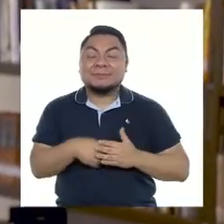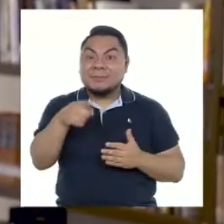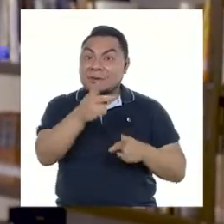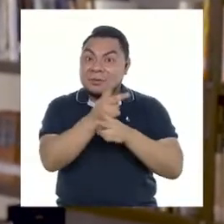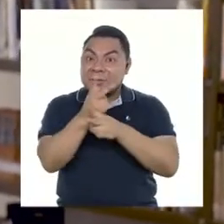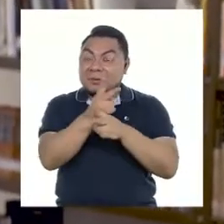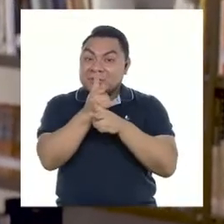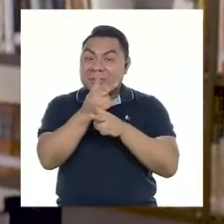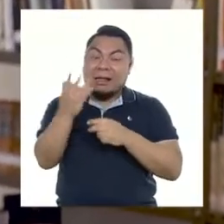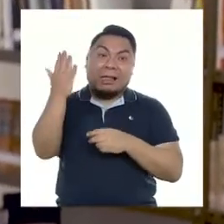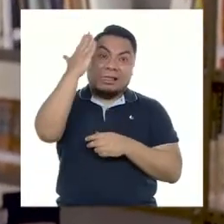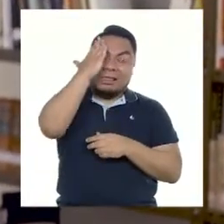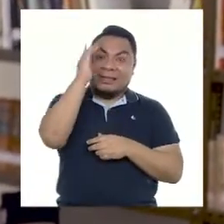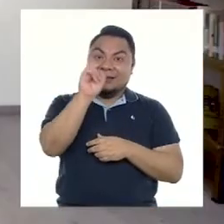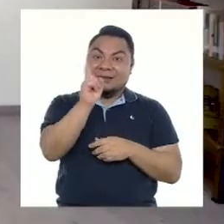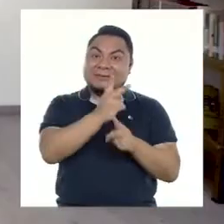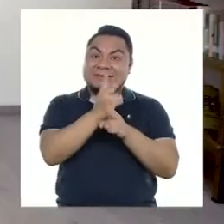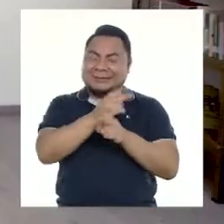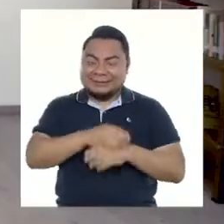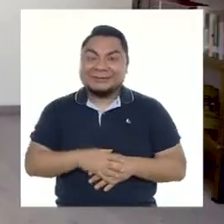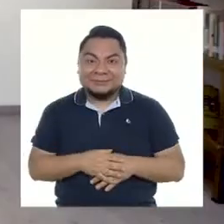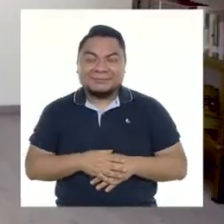Tengan cuidado de no golpearse.